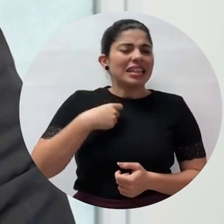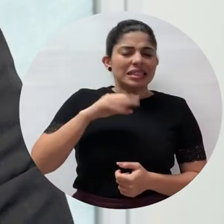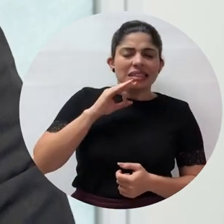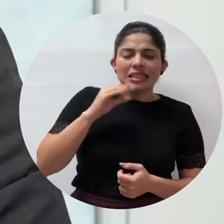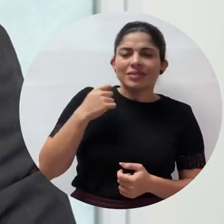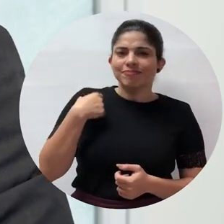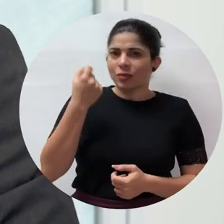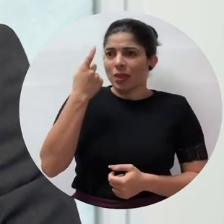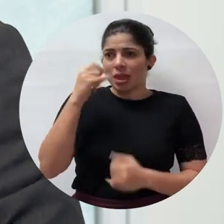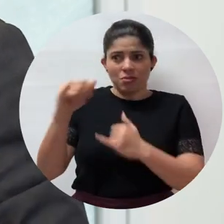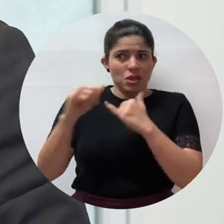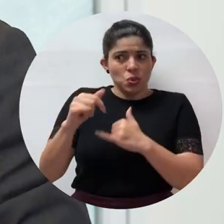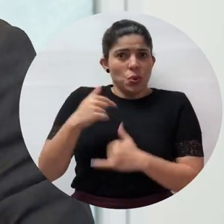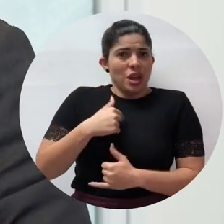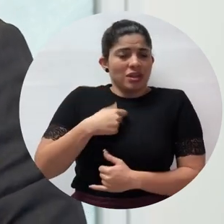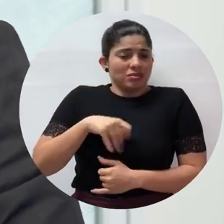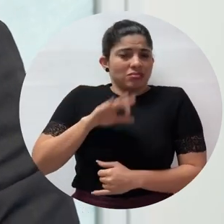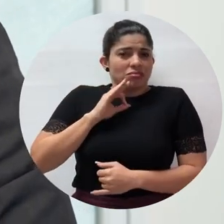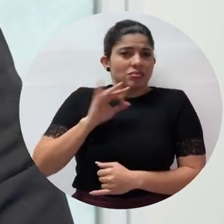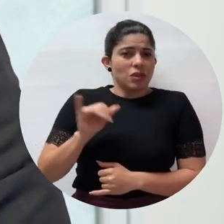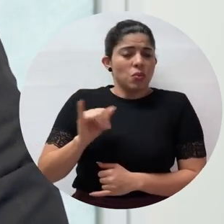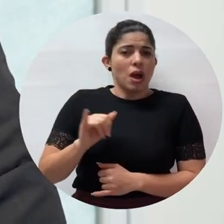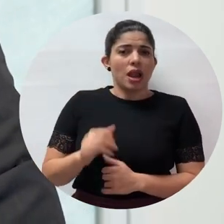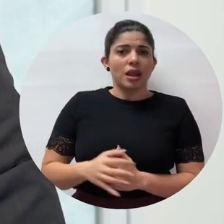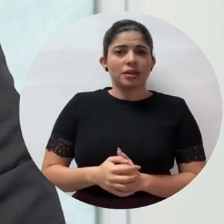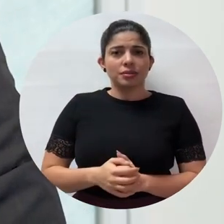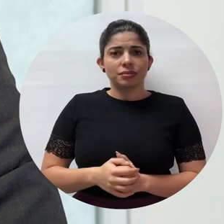indignación, la entiendo, que es la mía también.